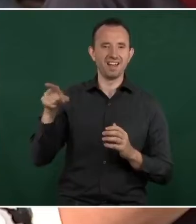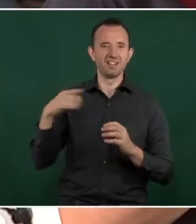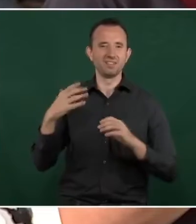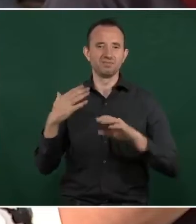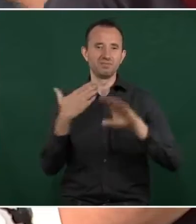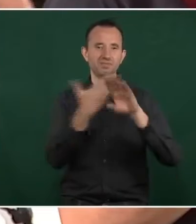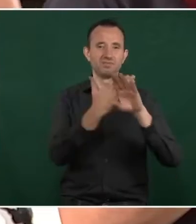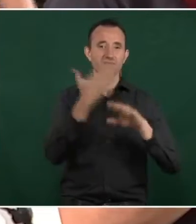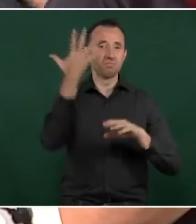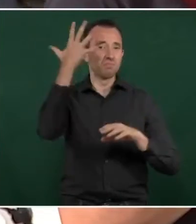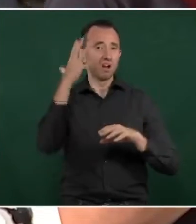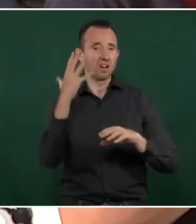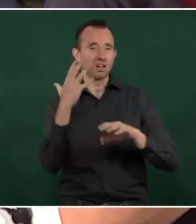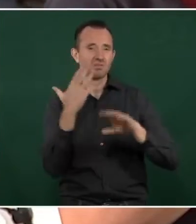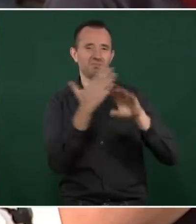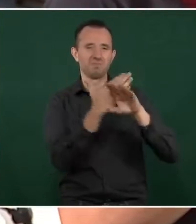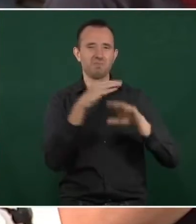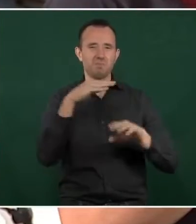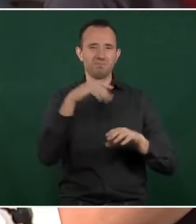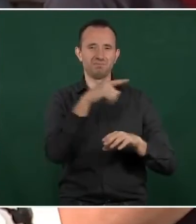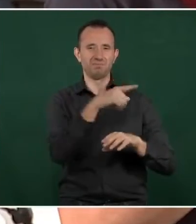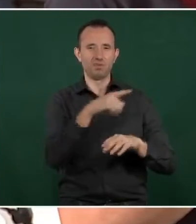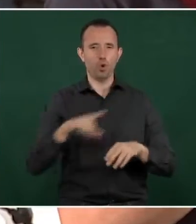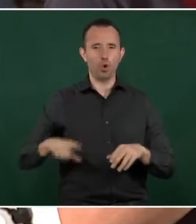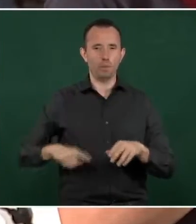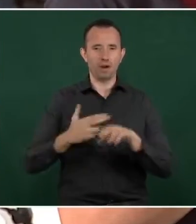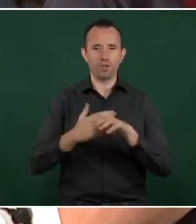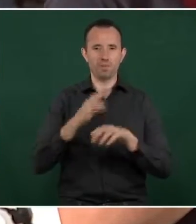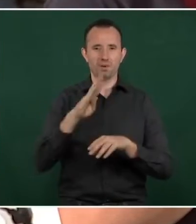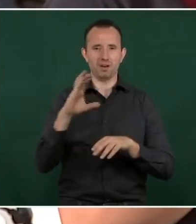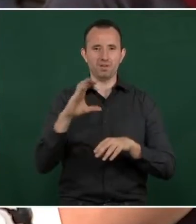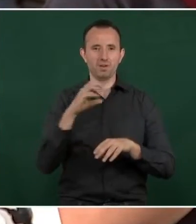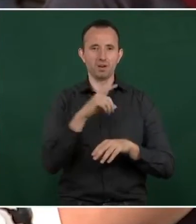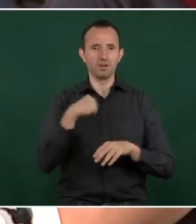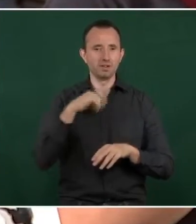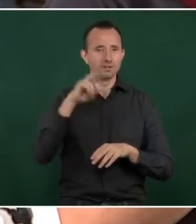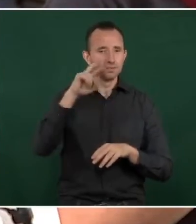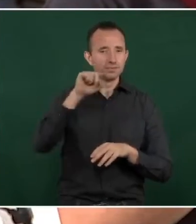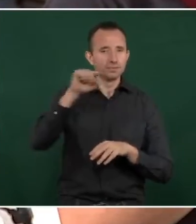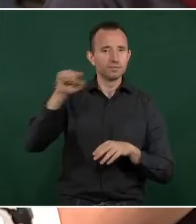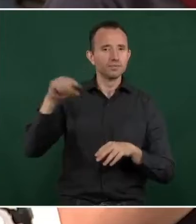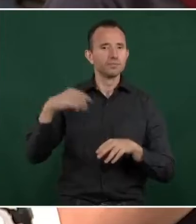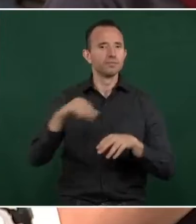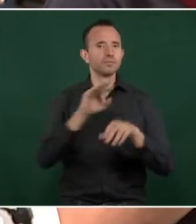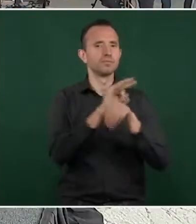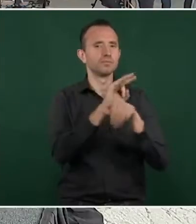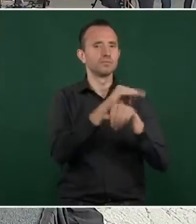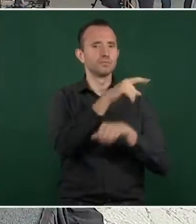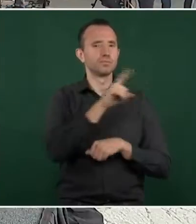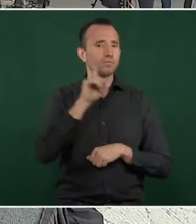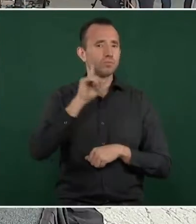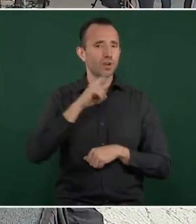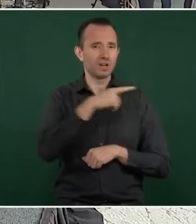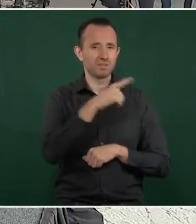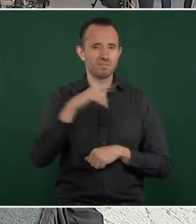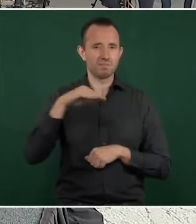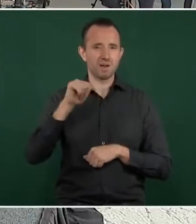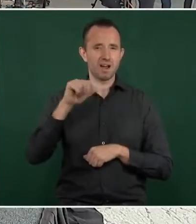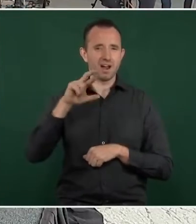de gobernadores de Morena hacia ella. Quisiera saber cuál es su opinión. Mi opinión es de que